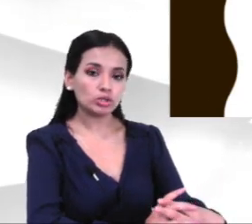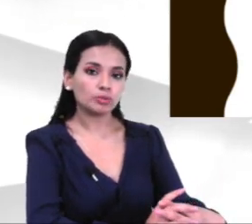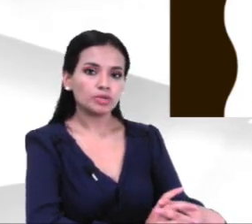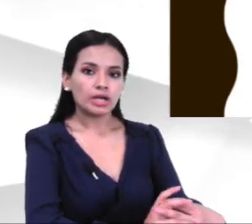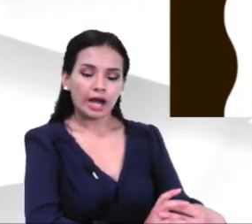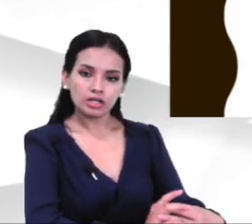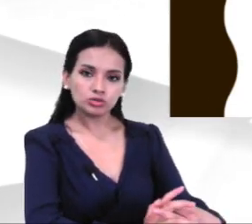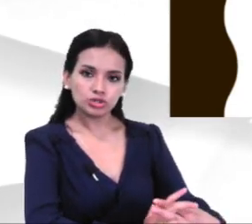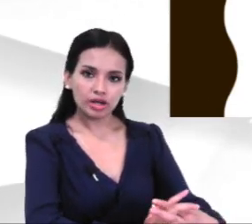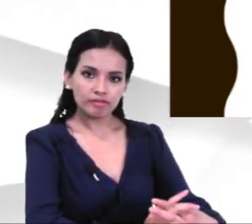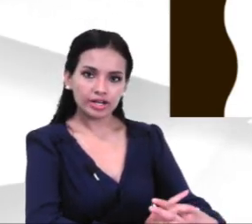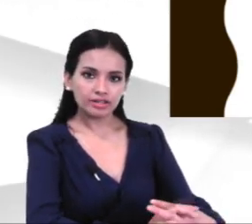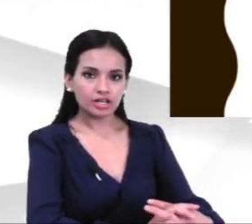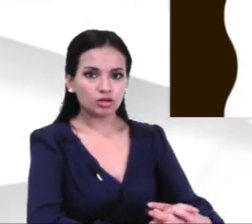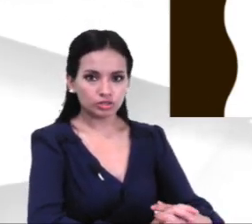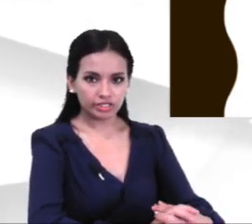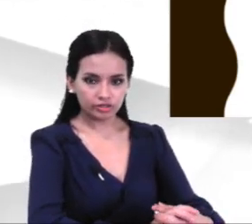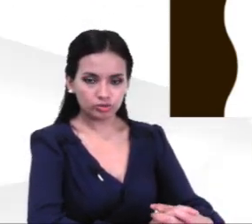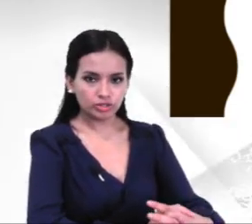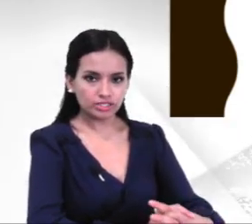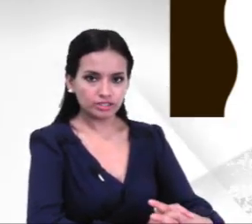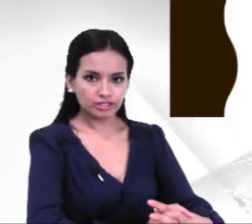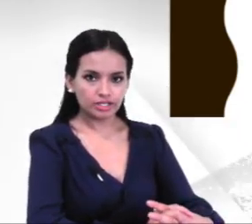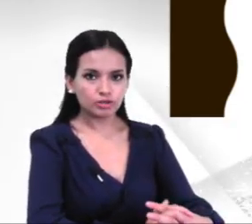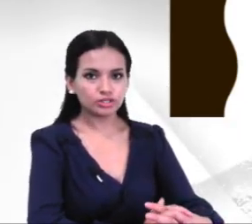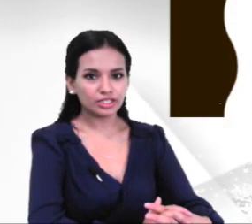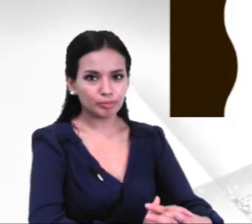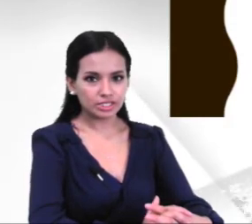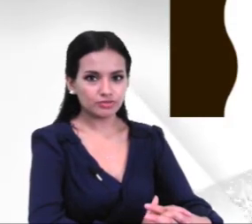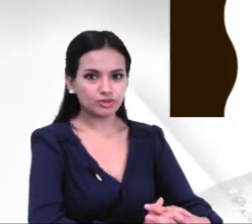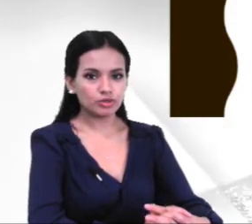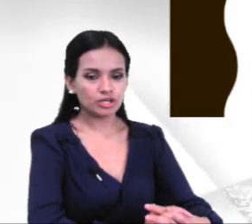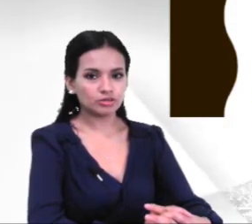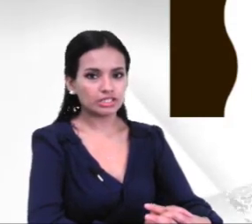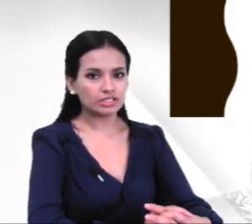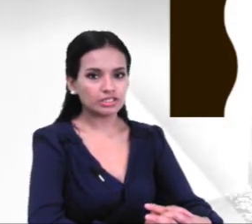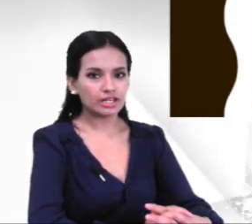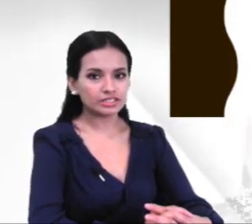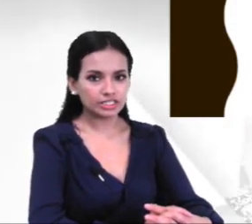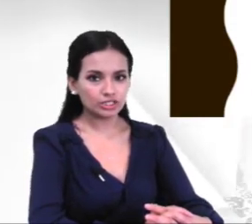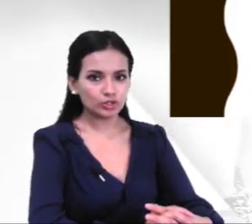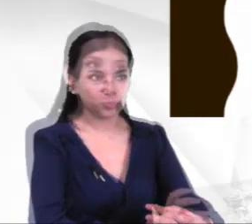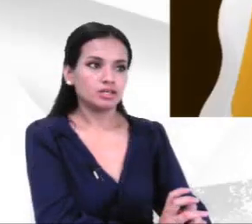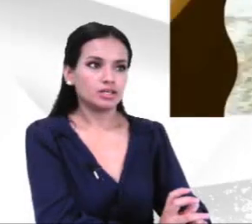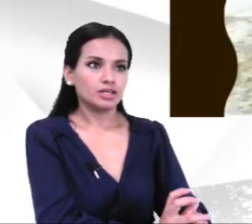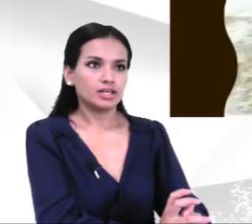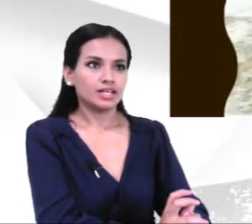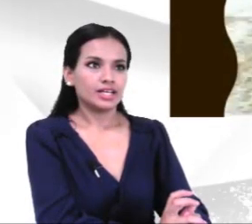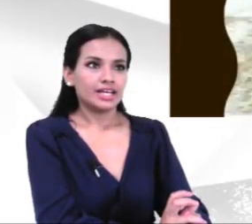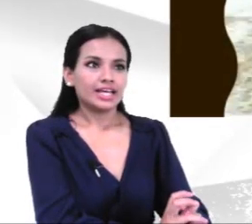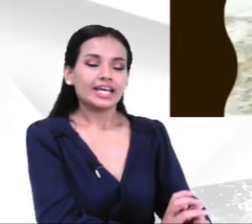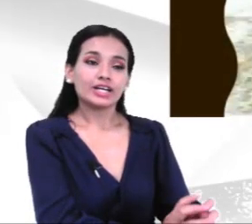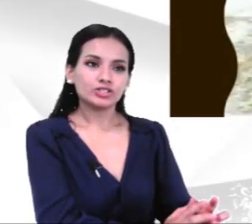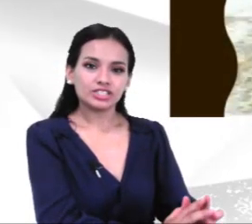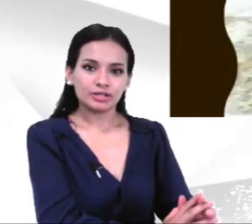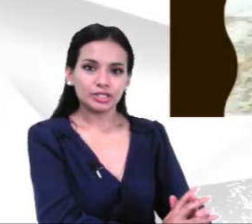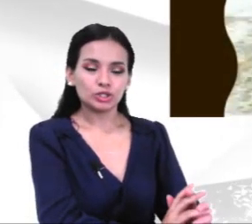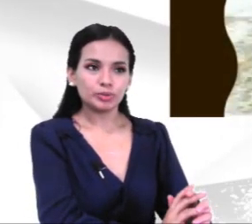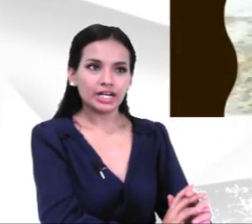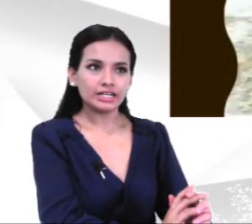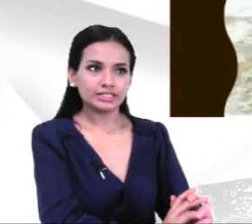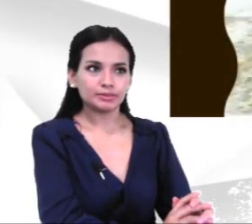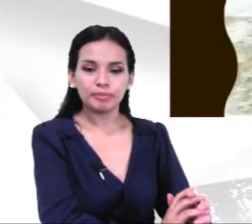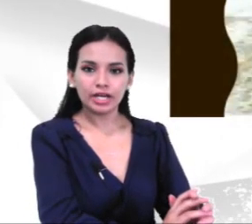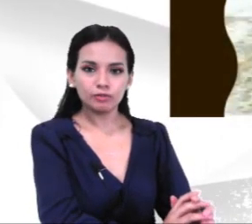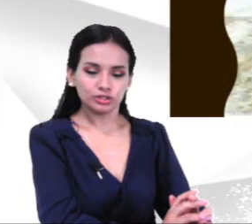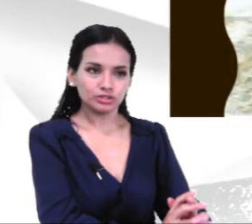territorio han escuchado hablar de las costas de honduras las costas del pacífico y las costas del atlántico ecosistemas